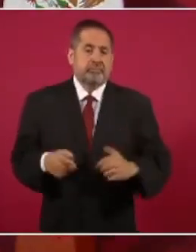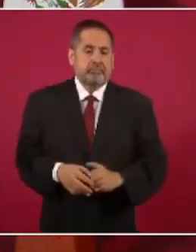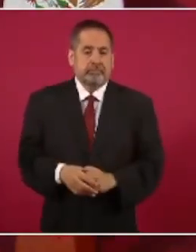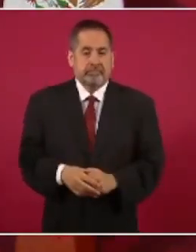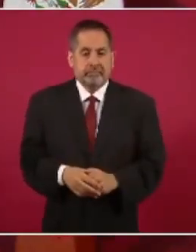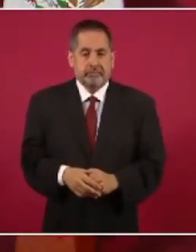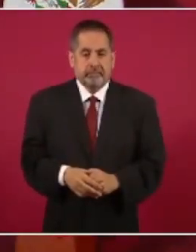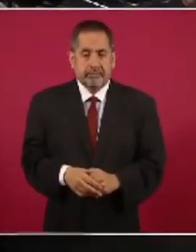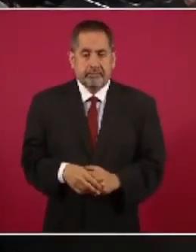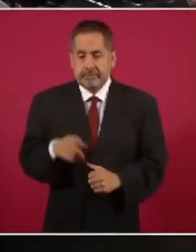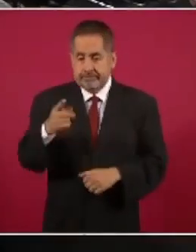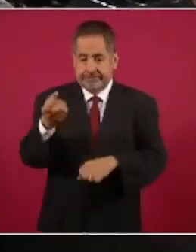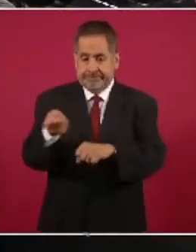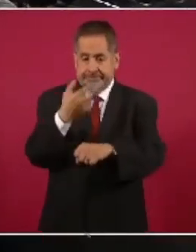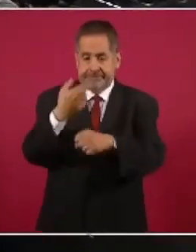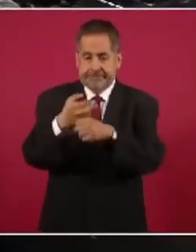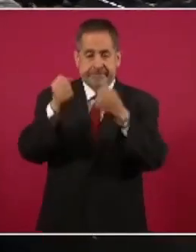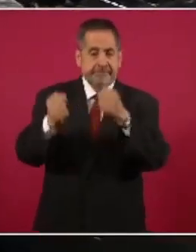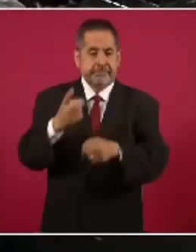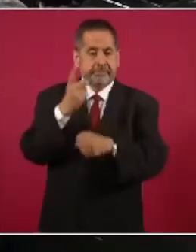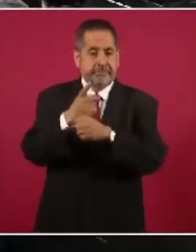El secretario de Seguridad Pública